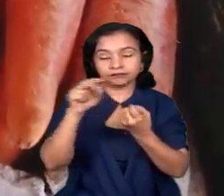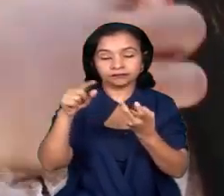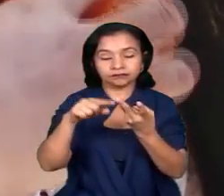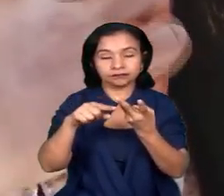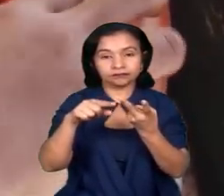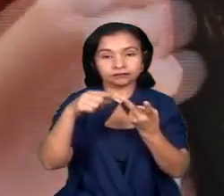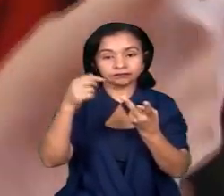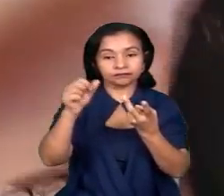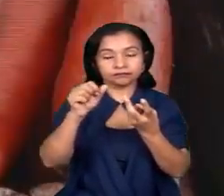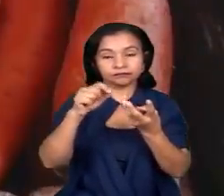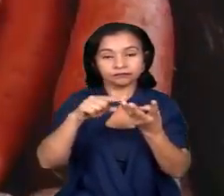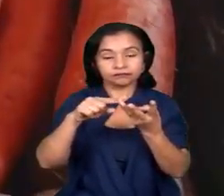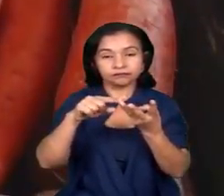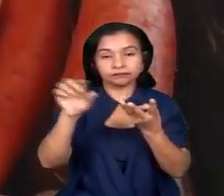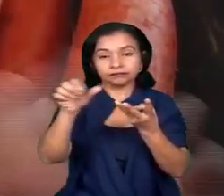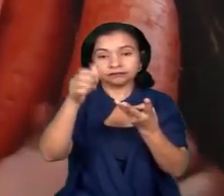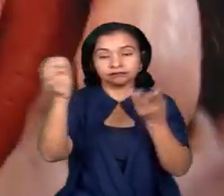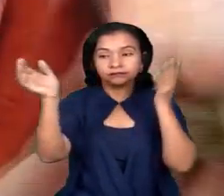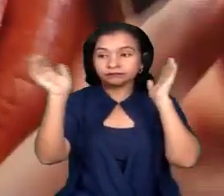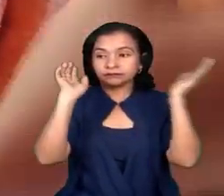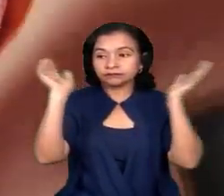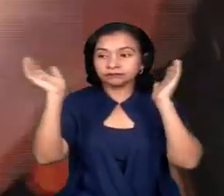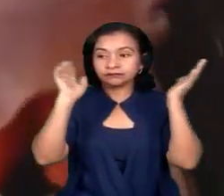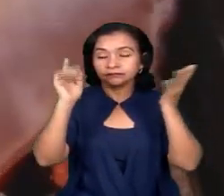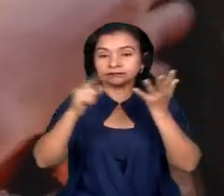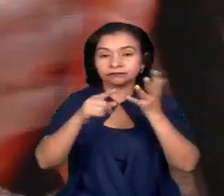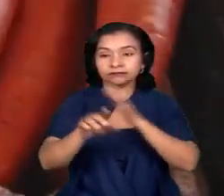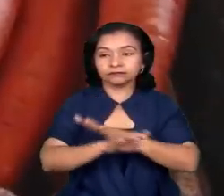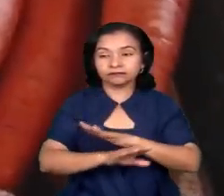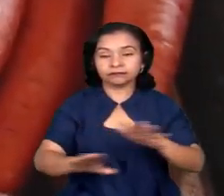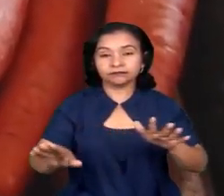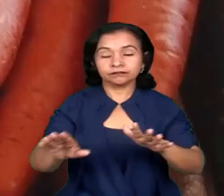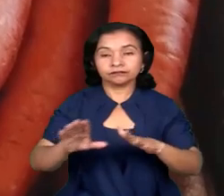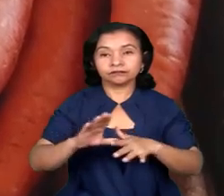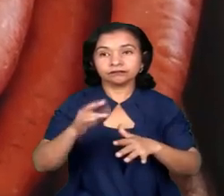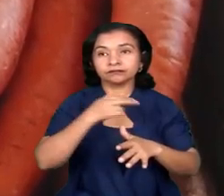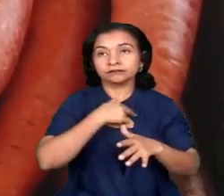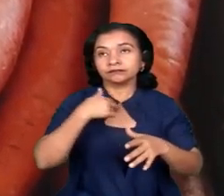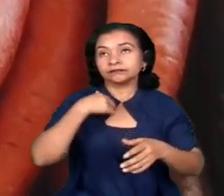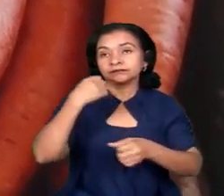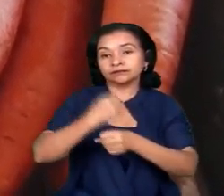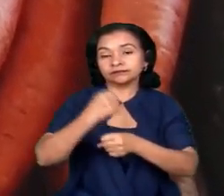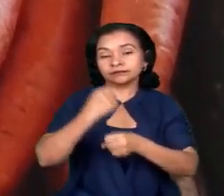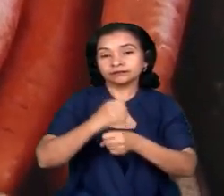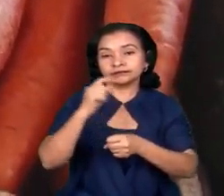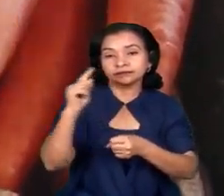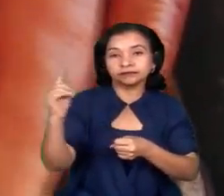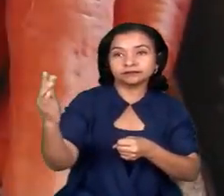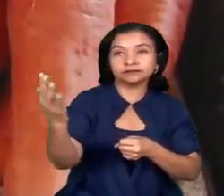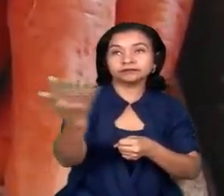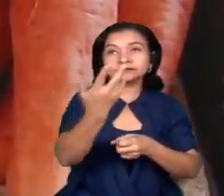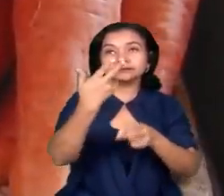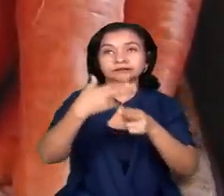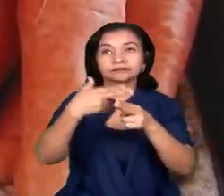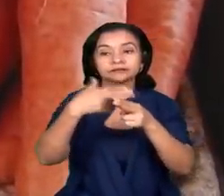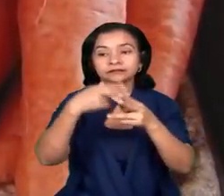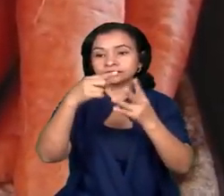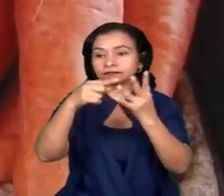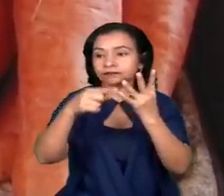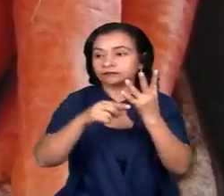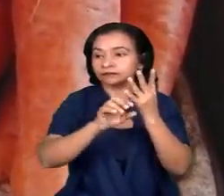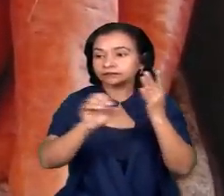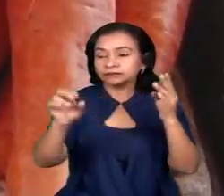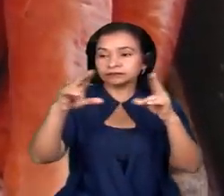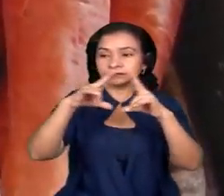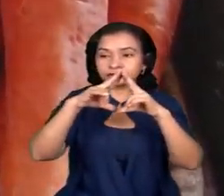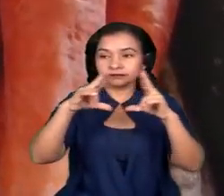Acomón, está la asociación de los otros mercados, pero al final esto es un trabajo de todo. Aquí no hay nombre ni apellido, aquí lo que hay es